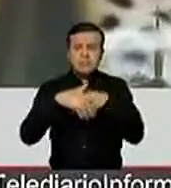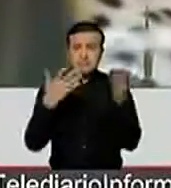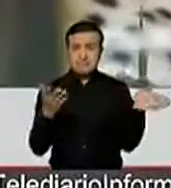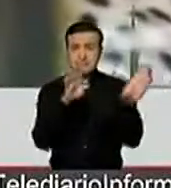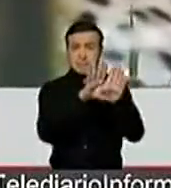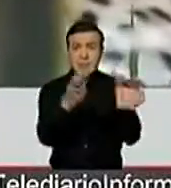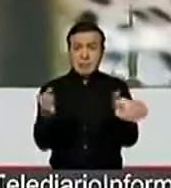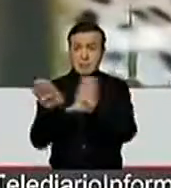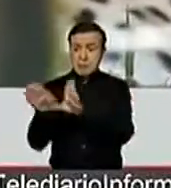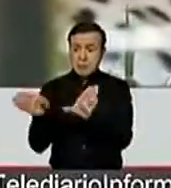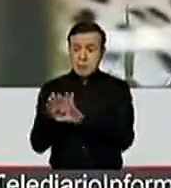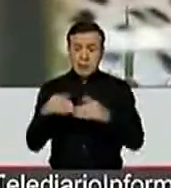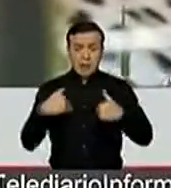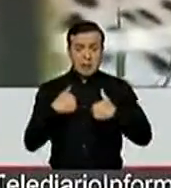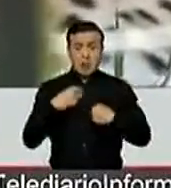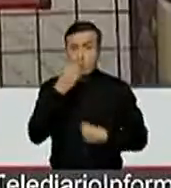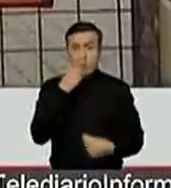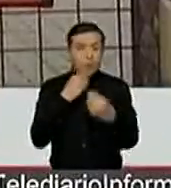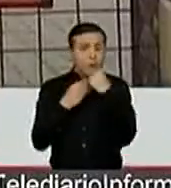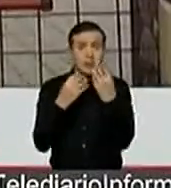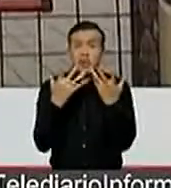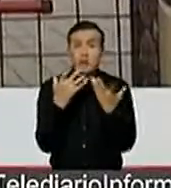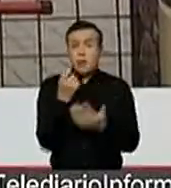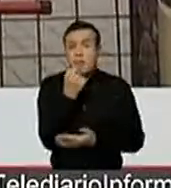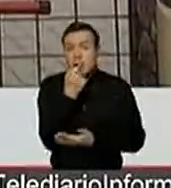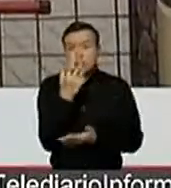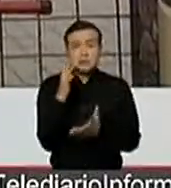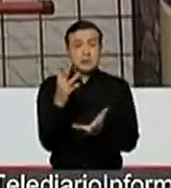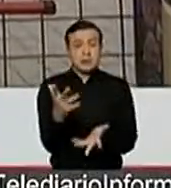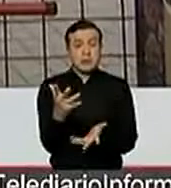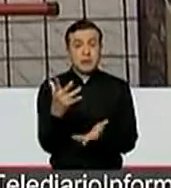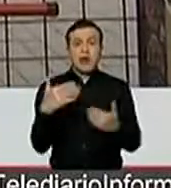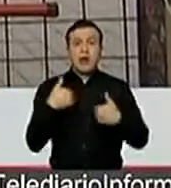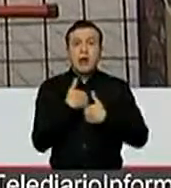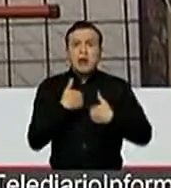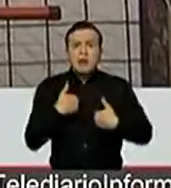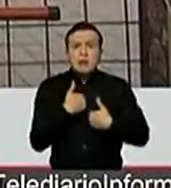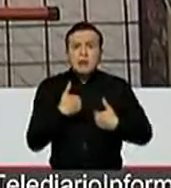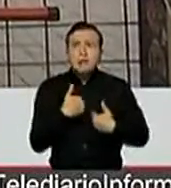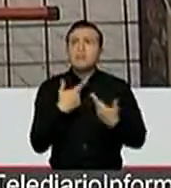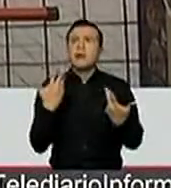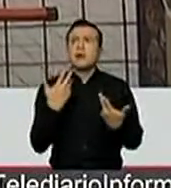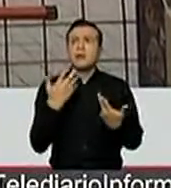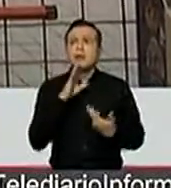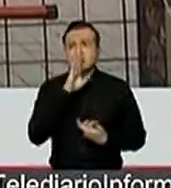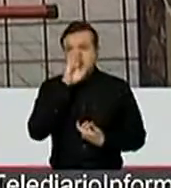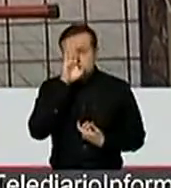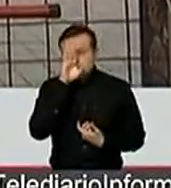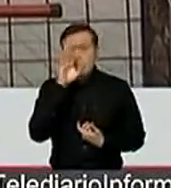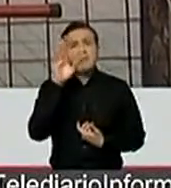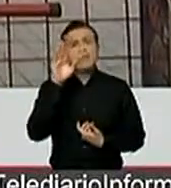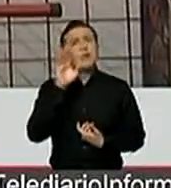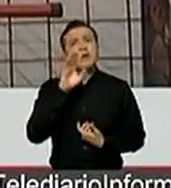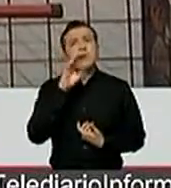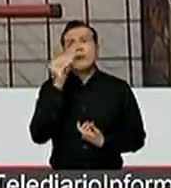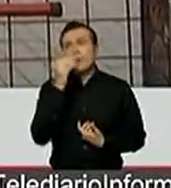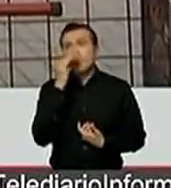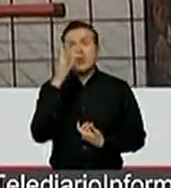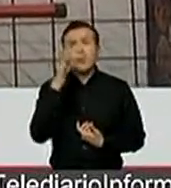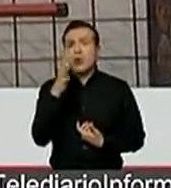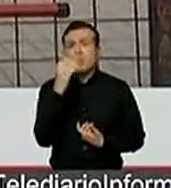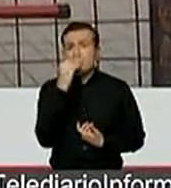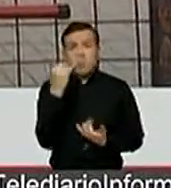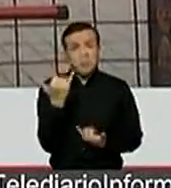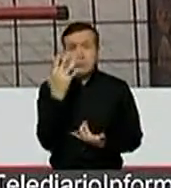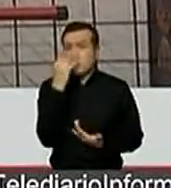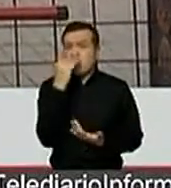quedando sin comida y medicina. Y como leí que los animales los viernes reciben su porción de alimentos y no lo tienen, por lo que